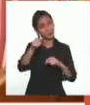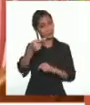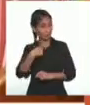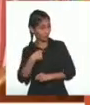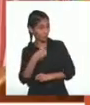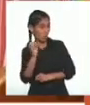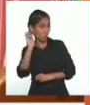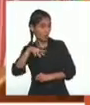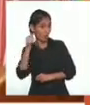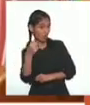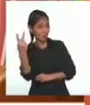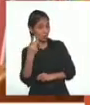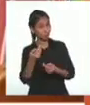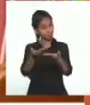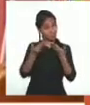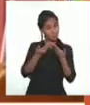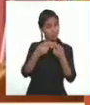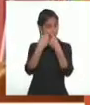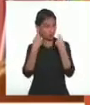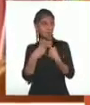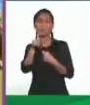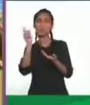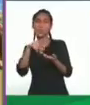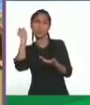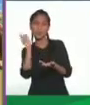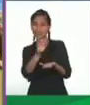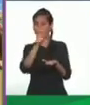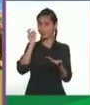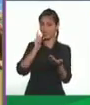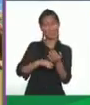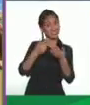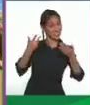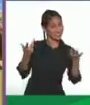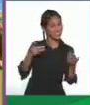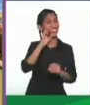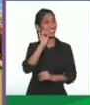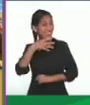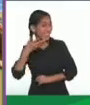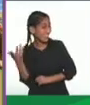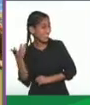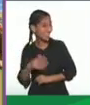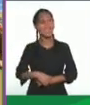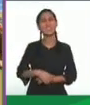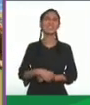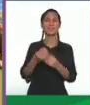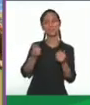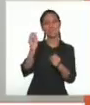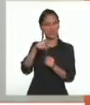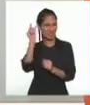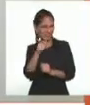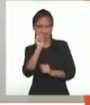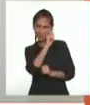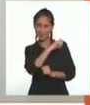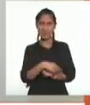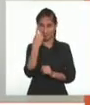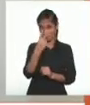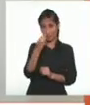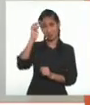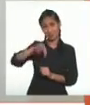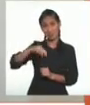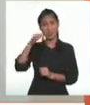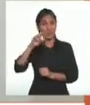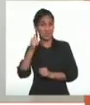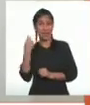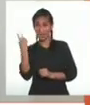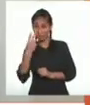pasas tú, o María nos pasa a los dos. Lanza tu dado, Edwin. ¿Ya ves? ¿Qué te dije? Te pasé por 1. Vamos a ver si María nos